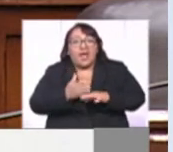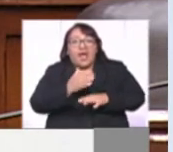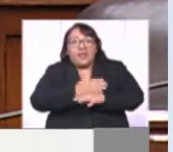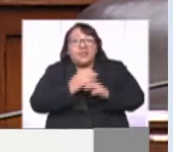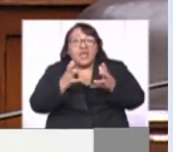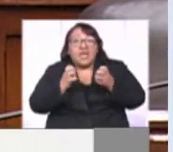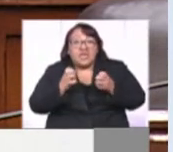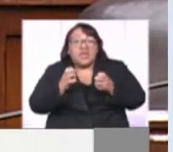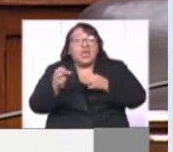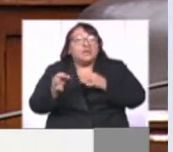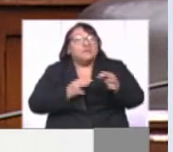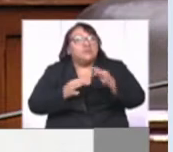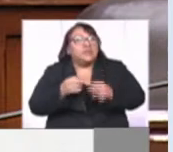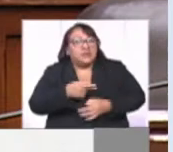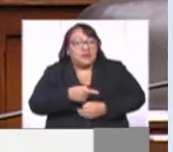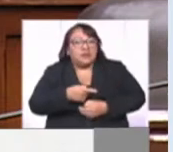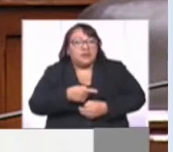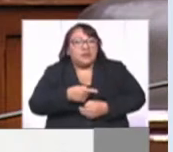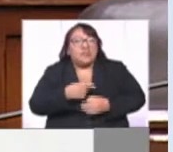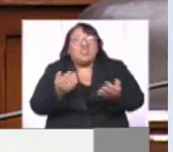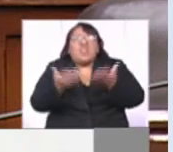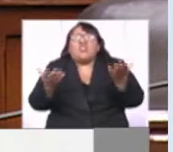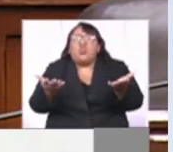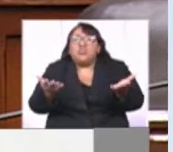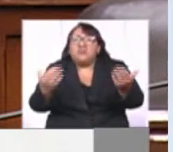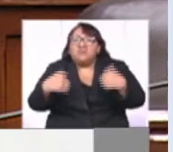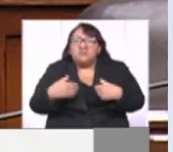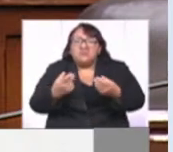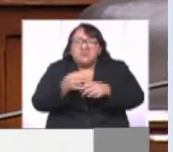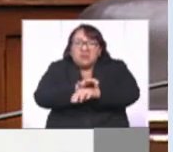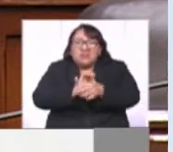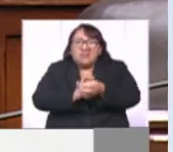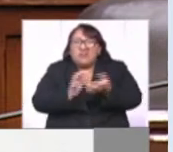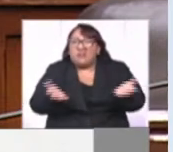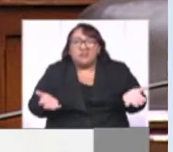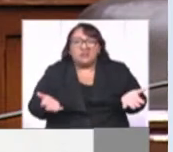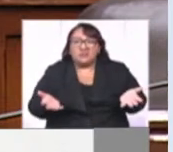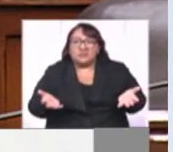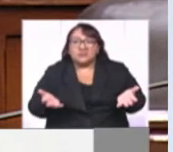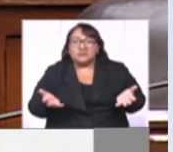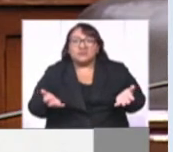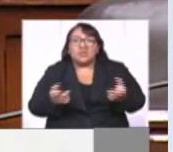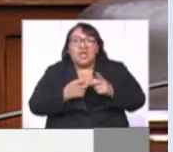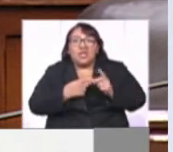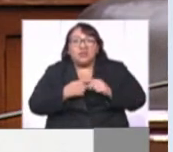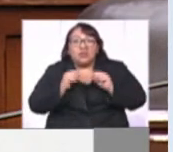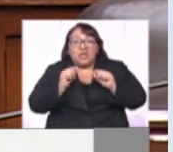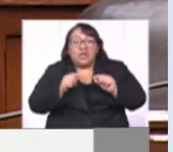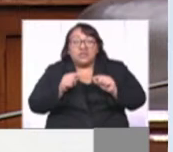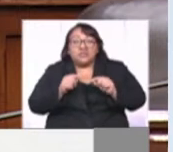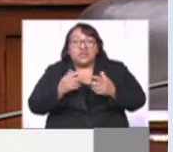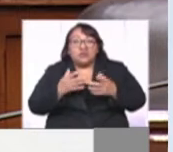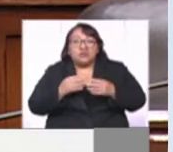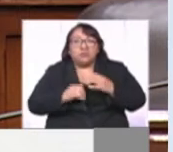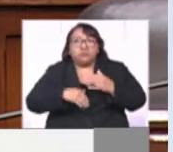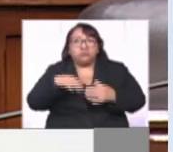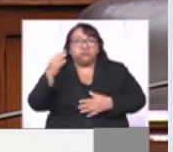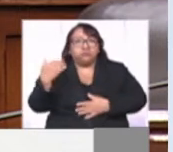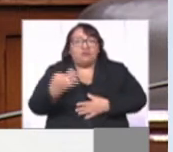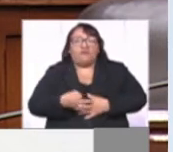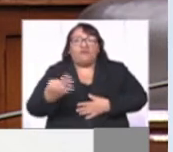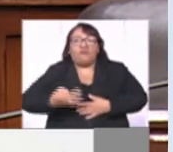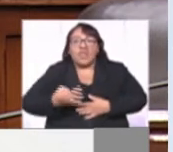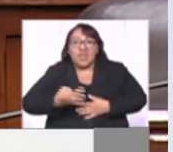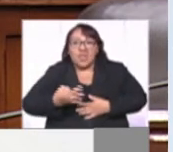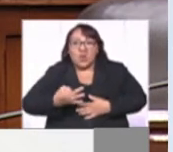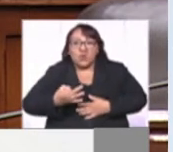de justificar de dónde provenían, en este caso, estos relojes de alta gama.